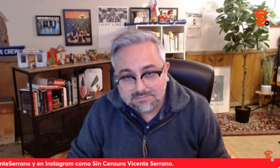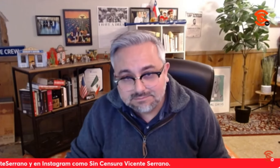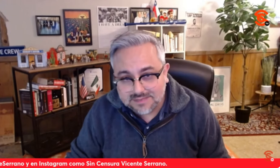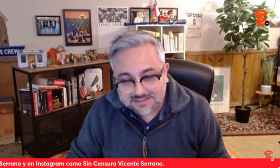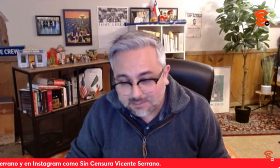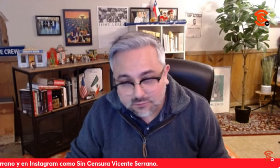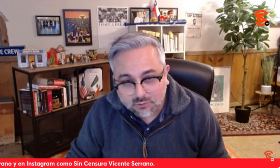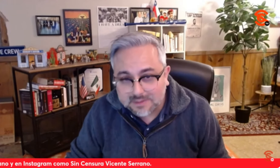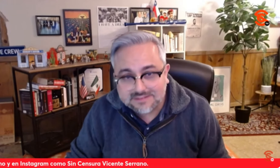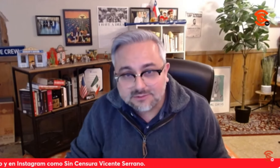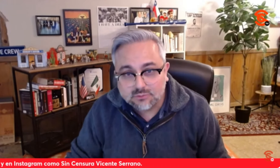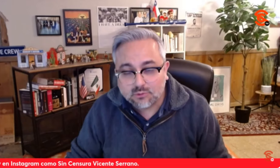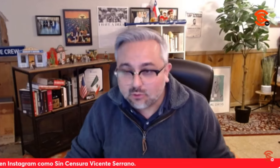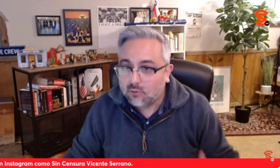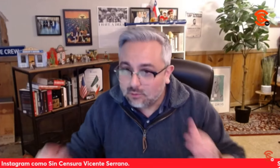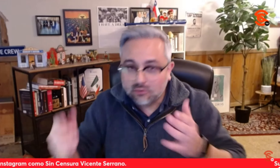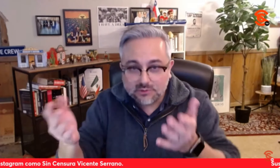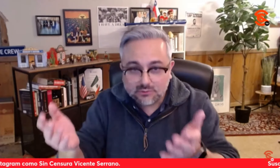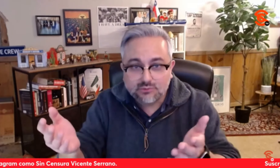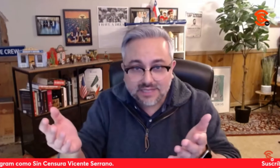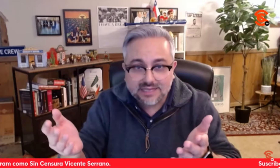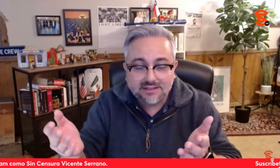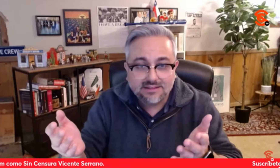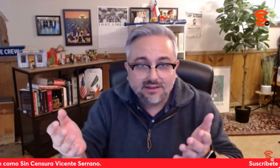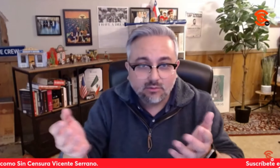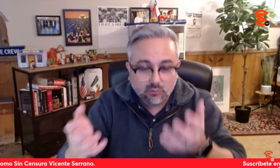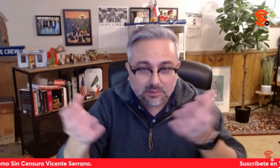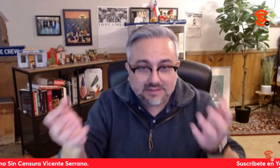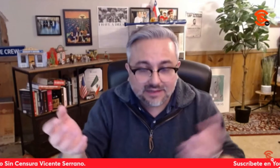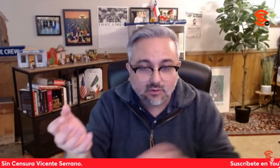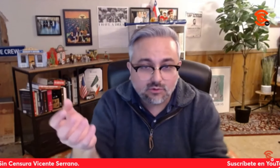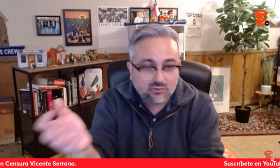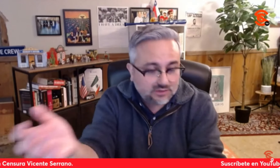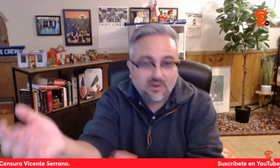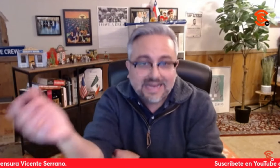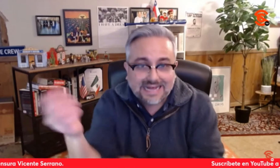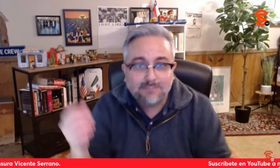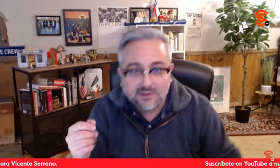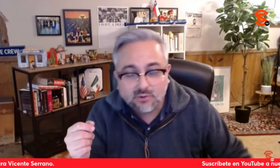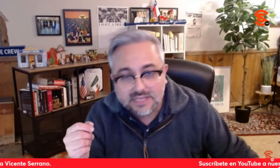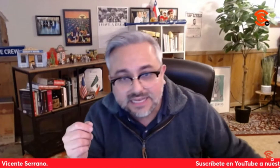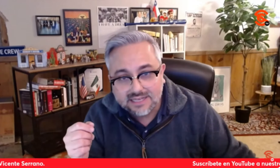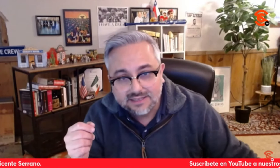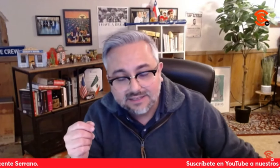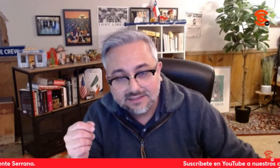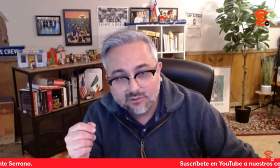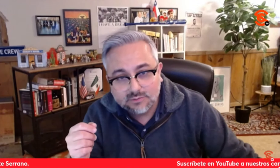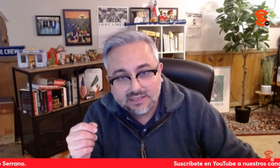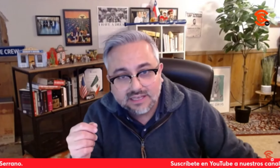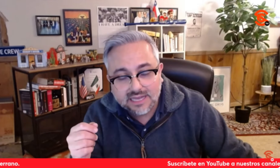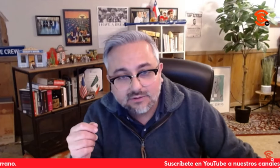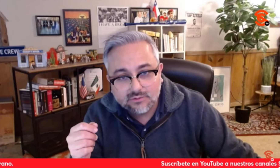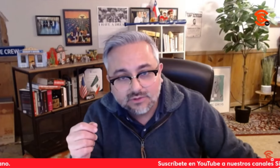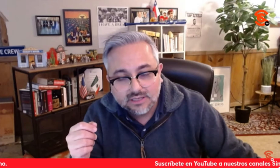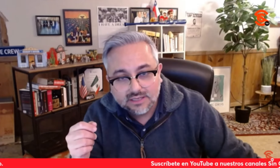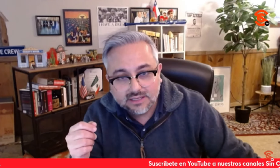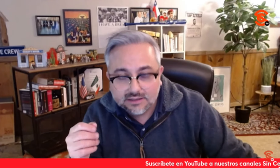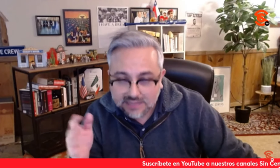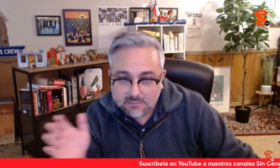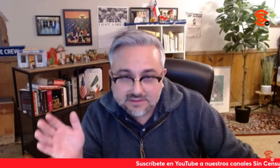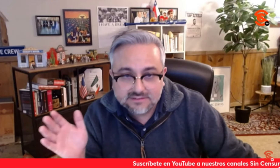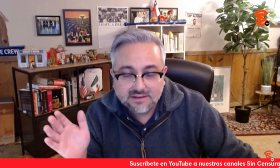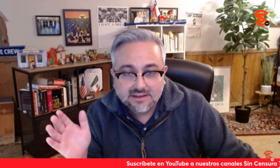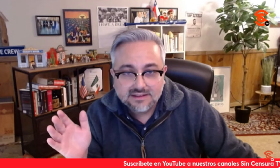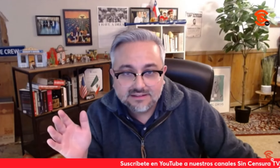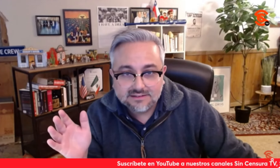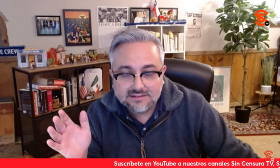y estamos convencidos, por como lo hemos visto usted, hemos platicado con usted, con la gran mayoría de los mexicanos, que